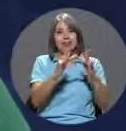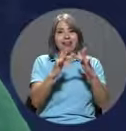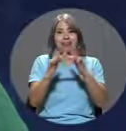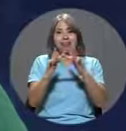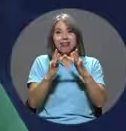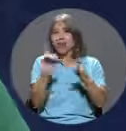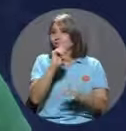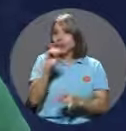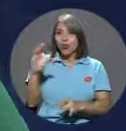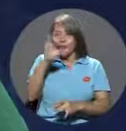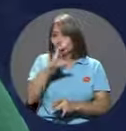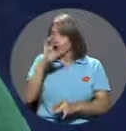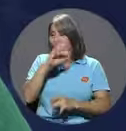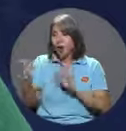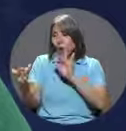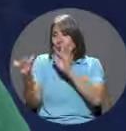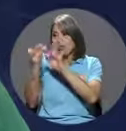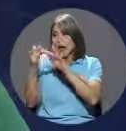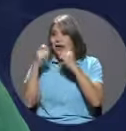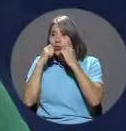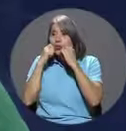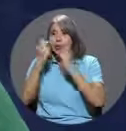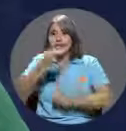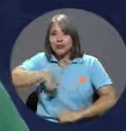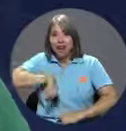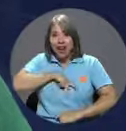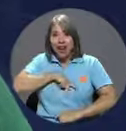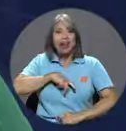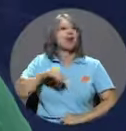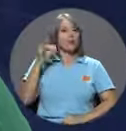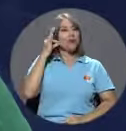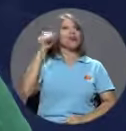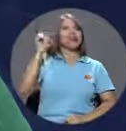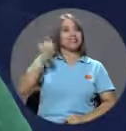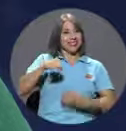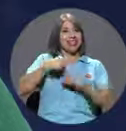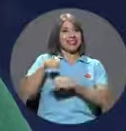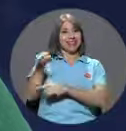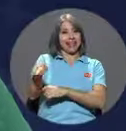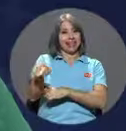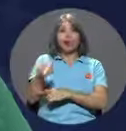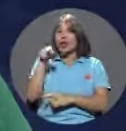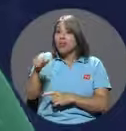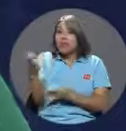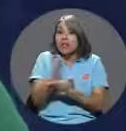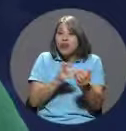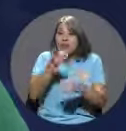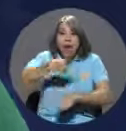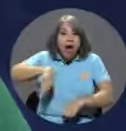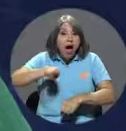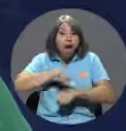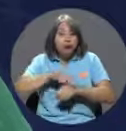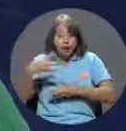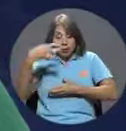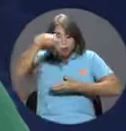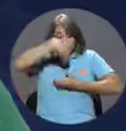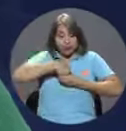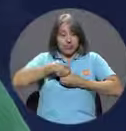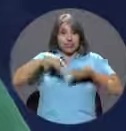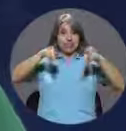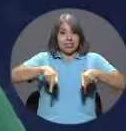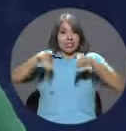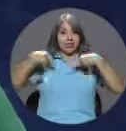personal, que es lo que tienden a hacer las mujeres. Entonces, es importante, esto es parte integral del ser humano, la